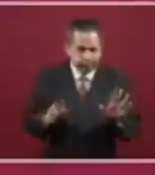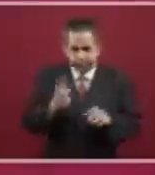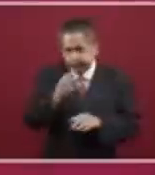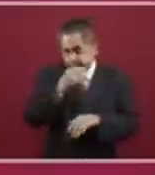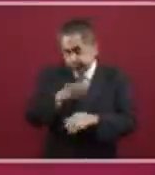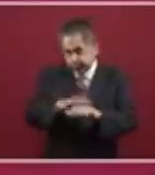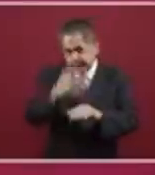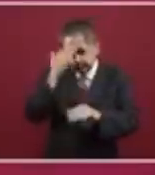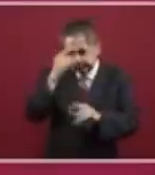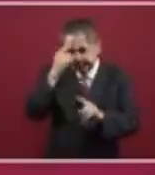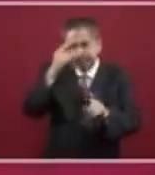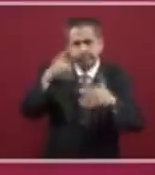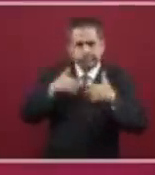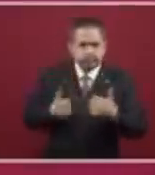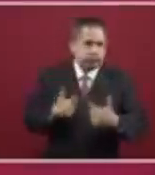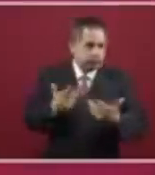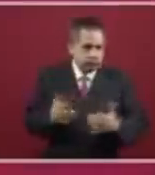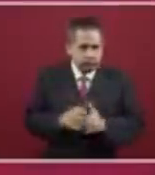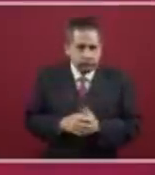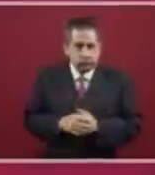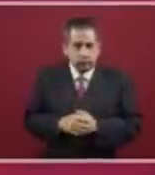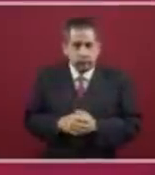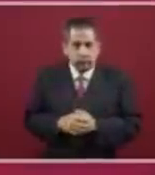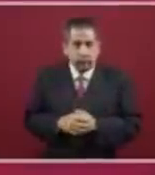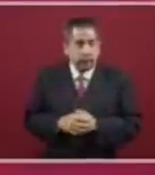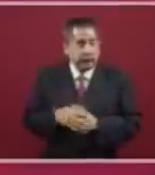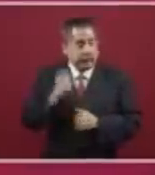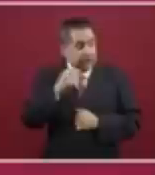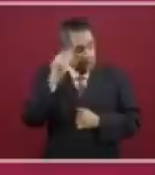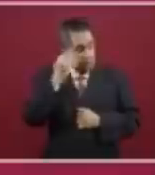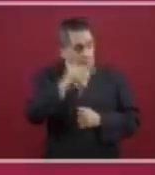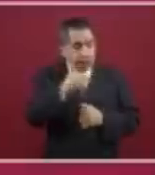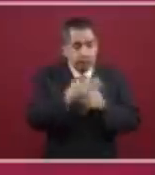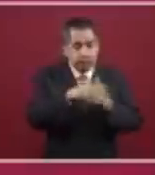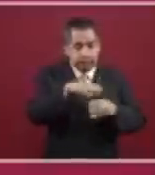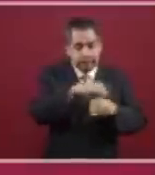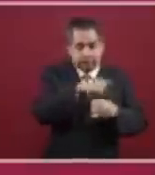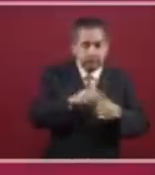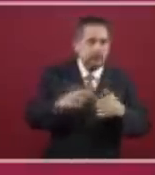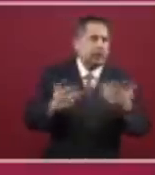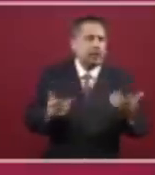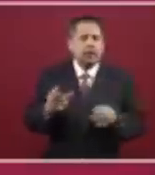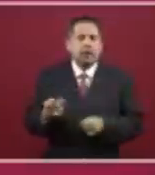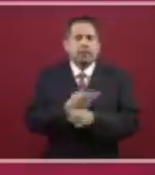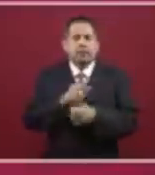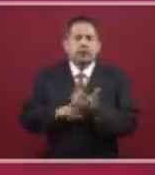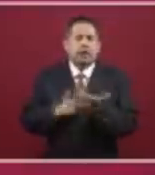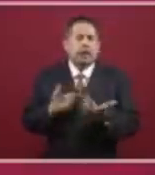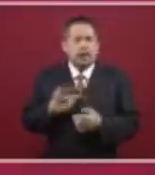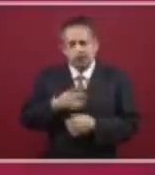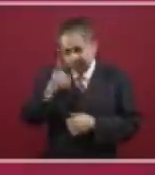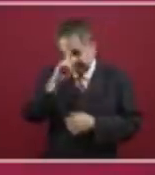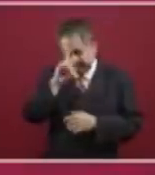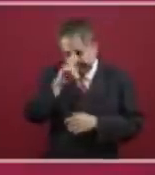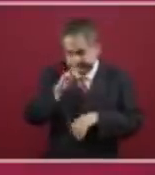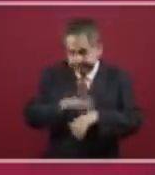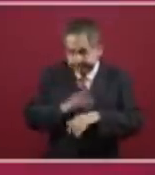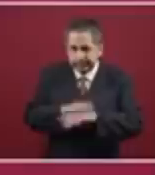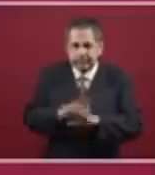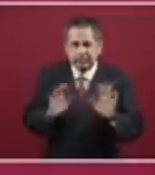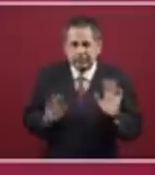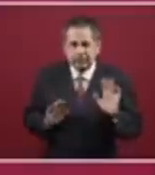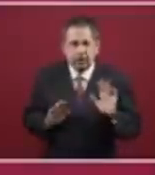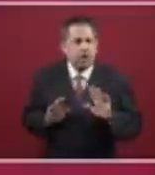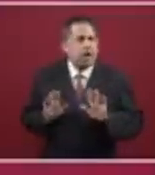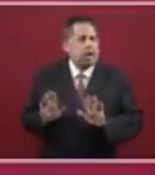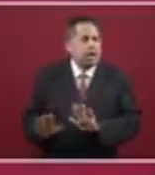referencia. Entonces, cuando hay una temporada así, ¿qué es lo más recomendable? Pues